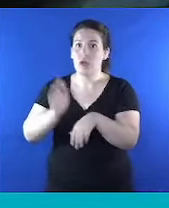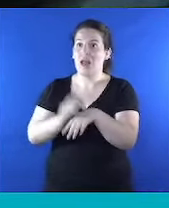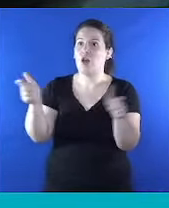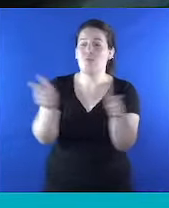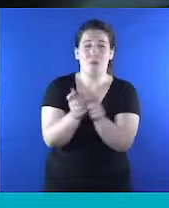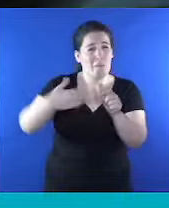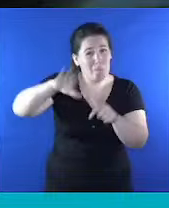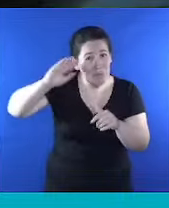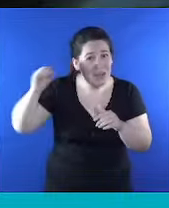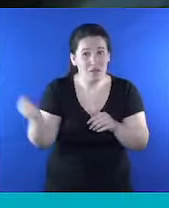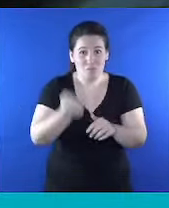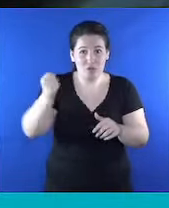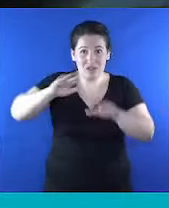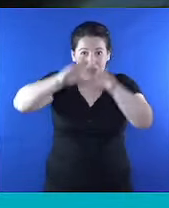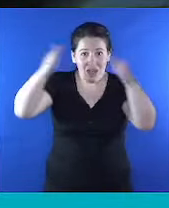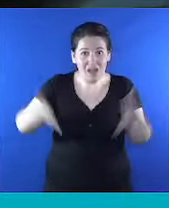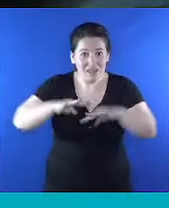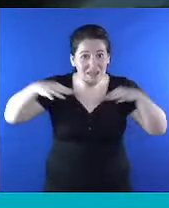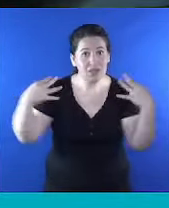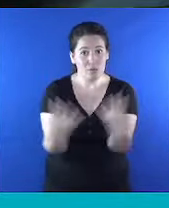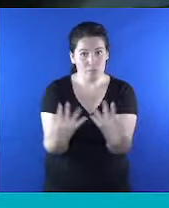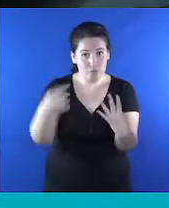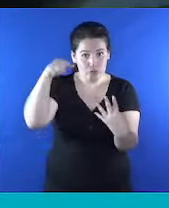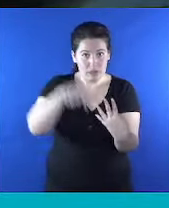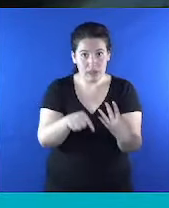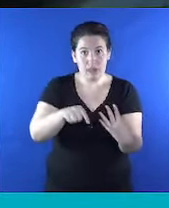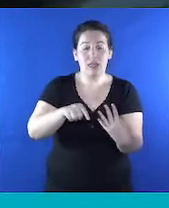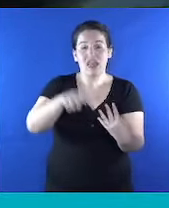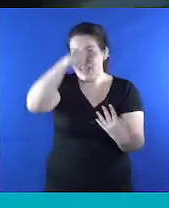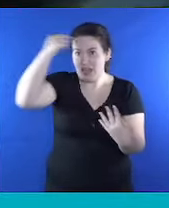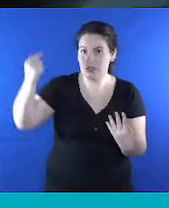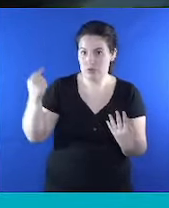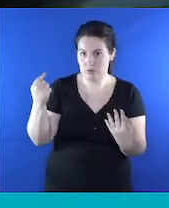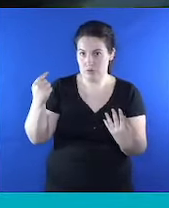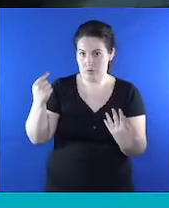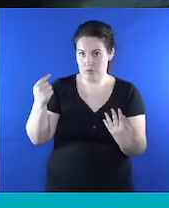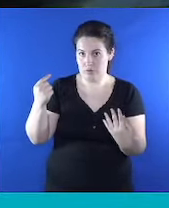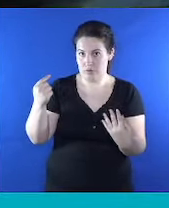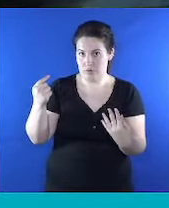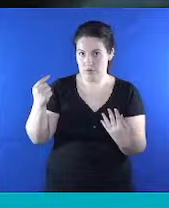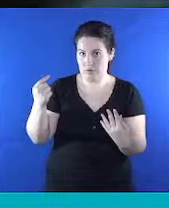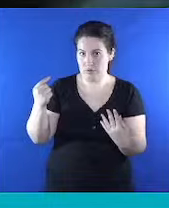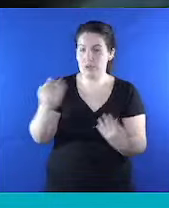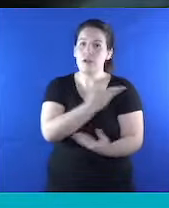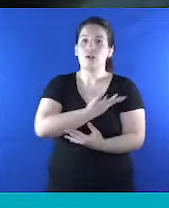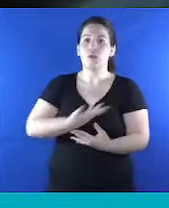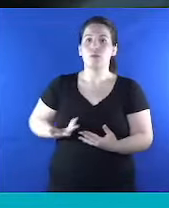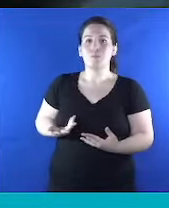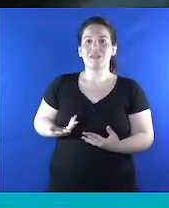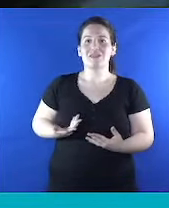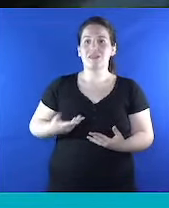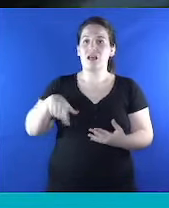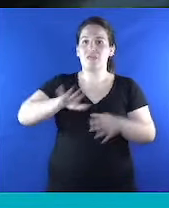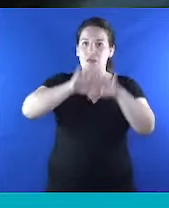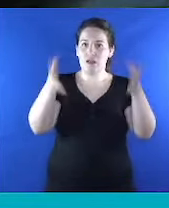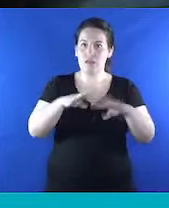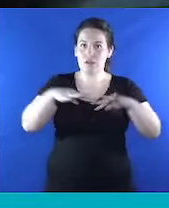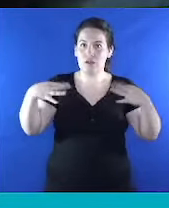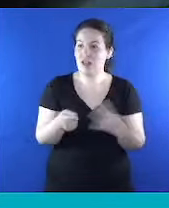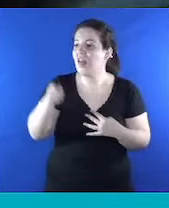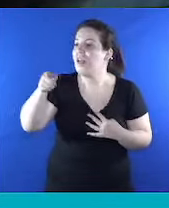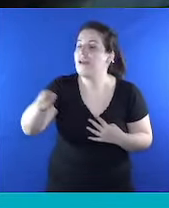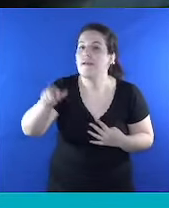más importantes que tiene la cámara de diputados de la nación y el presidente de la cámara quiere decir